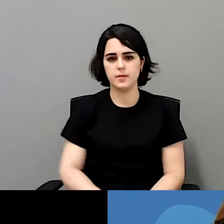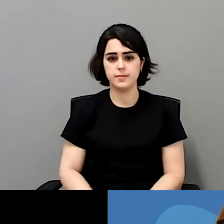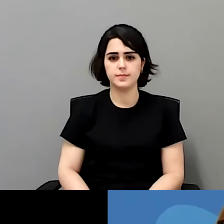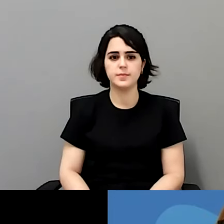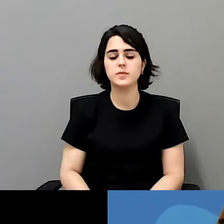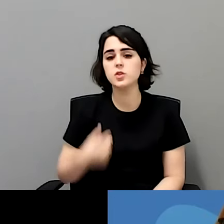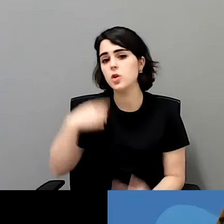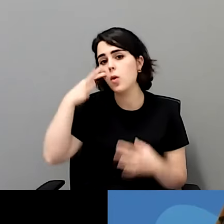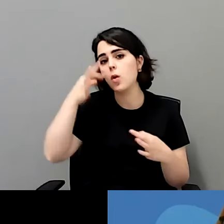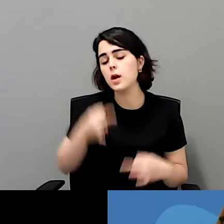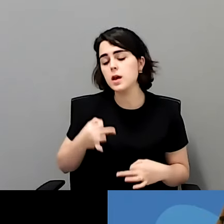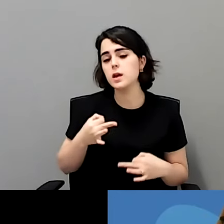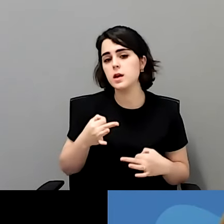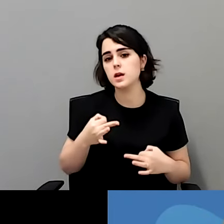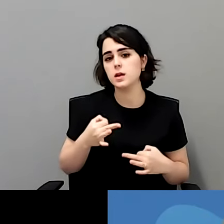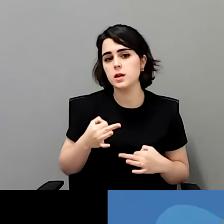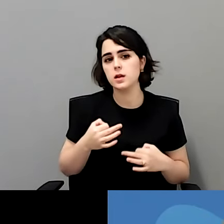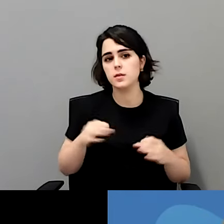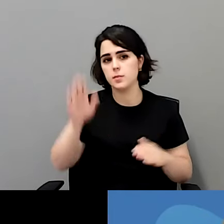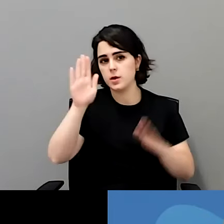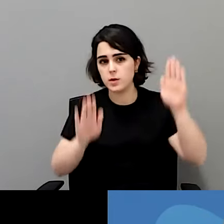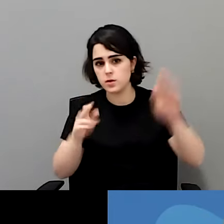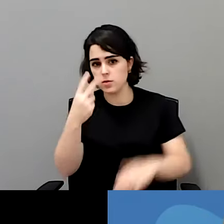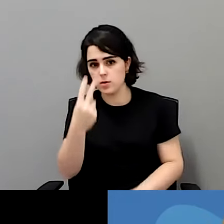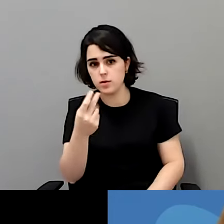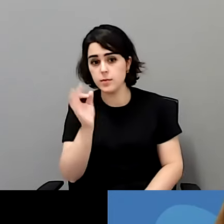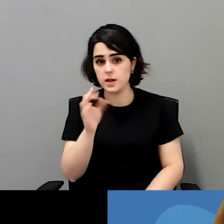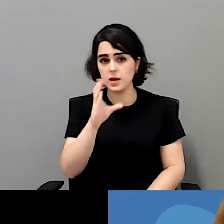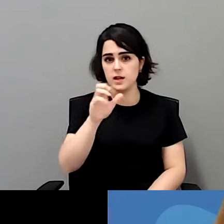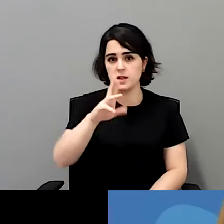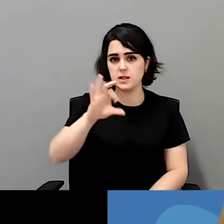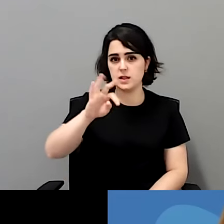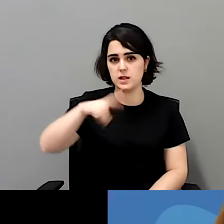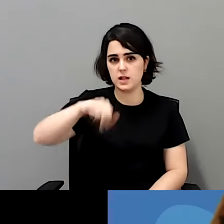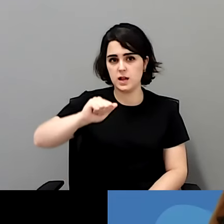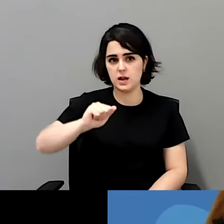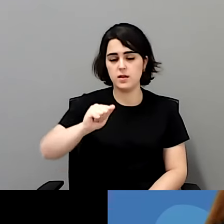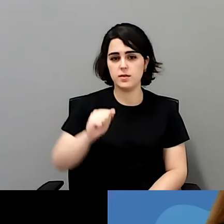Creo que había dos manos levantadas, ¿no es así, Cristina?